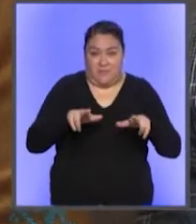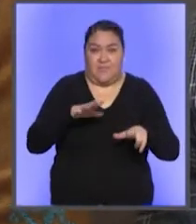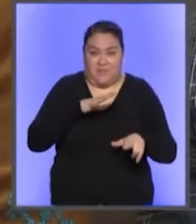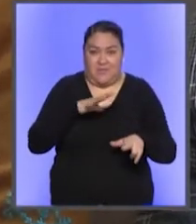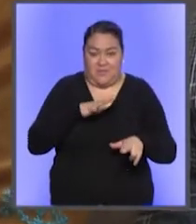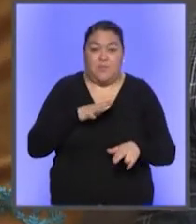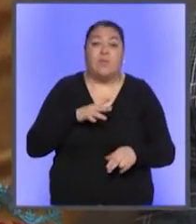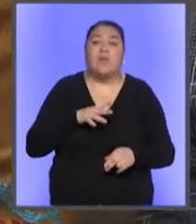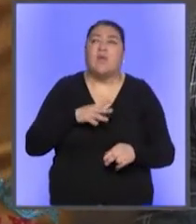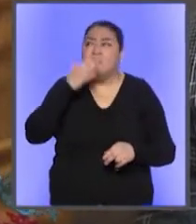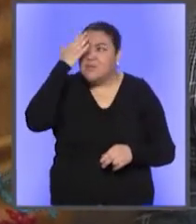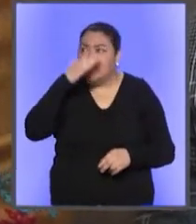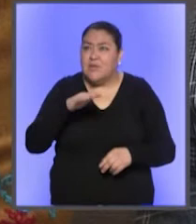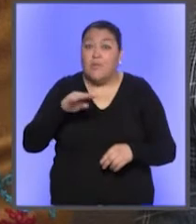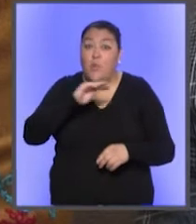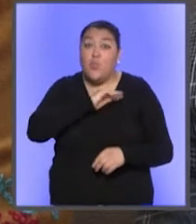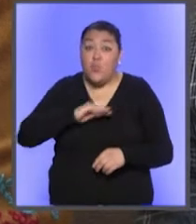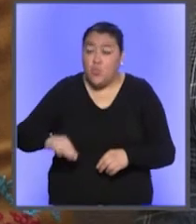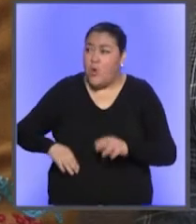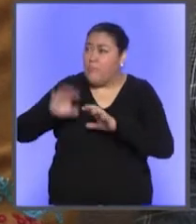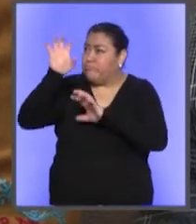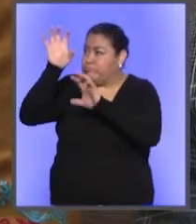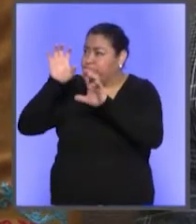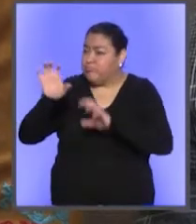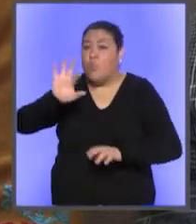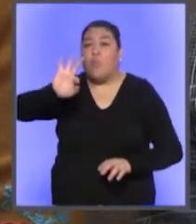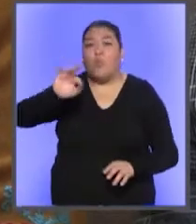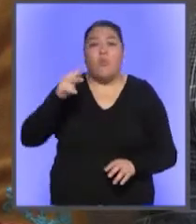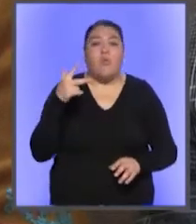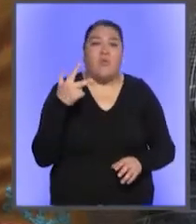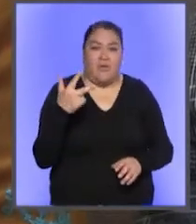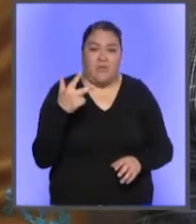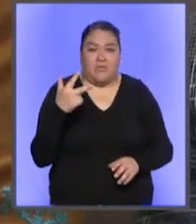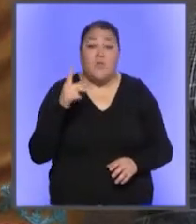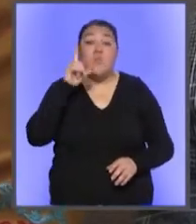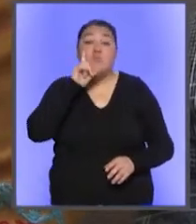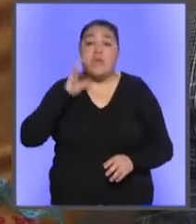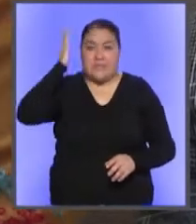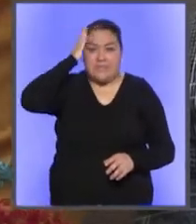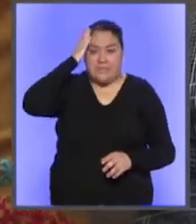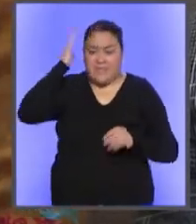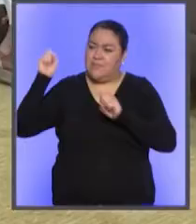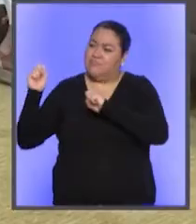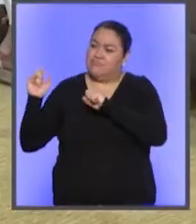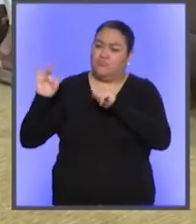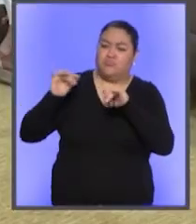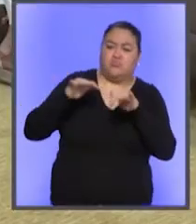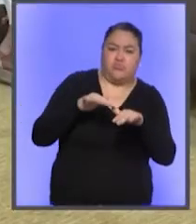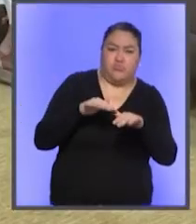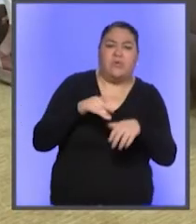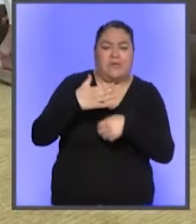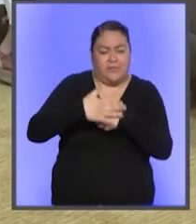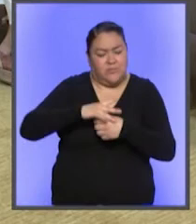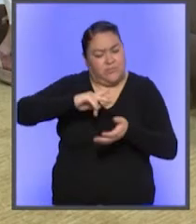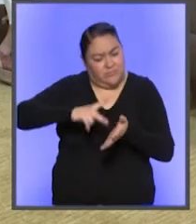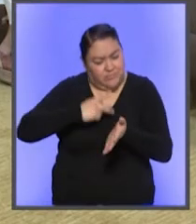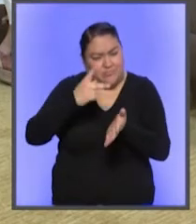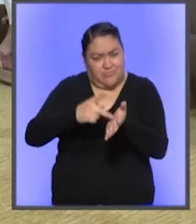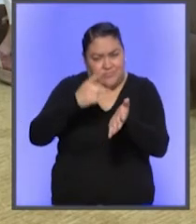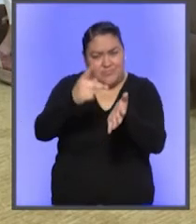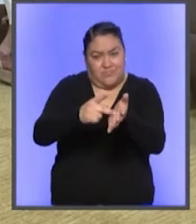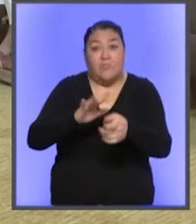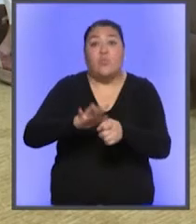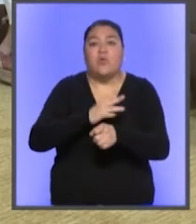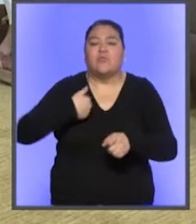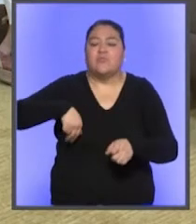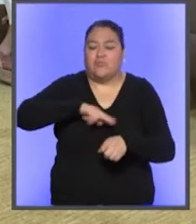representación de al menos 48 municipios donde mujeres vienen destacan y y lo vamos a seguir haciendo